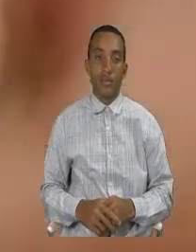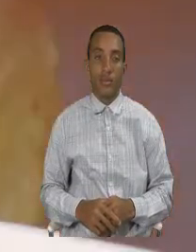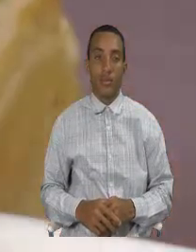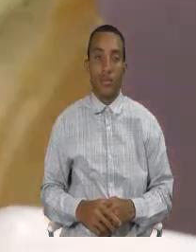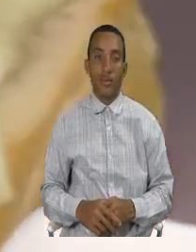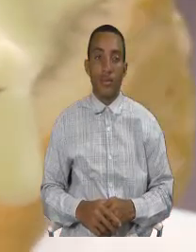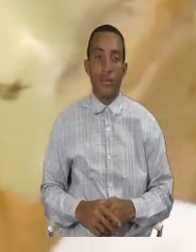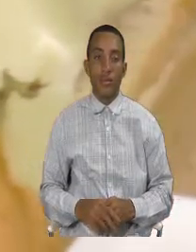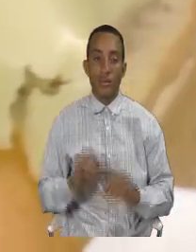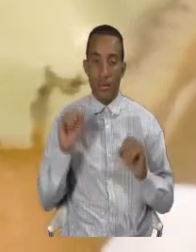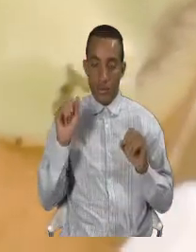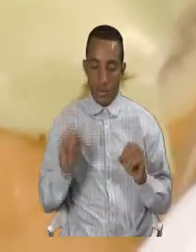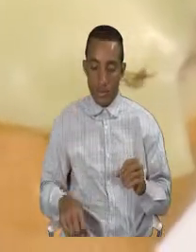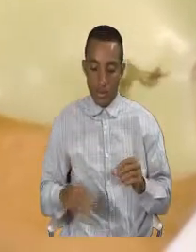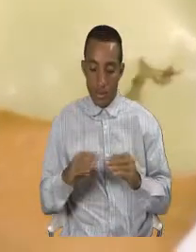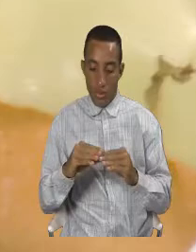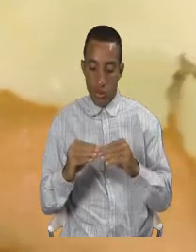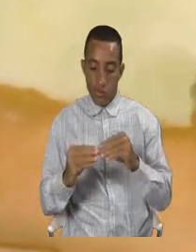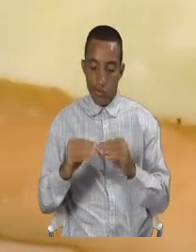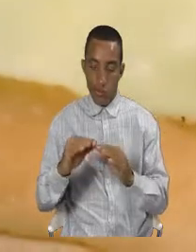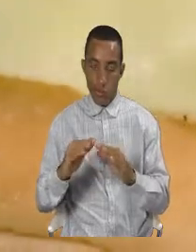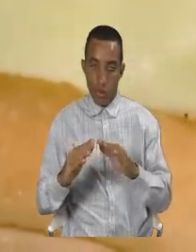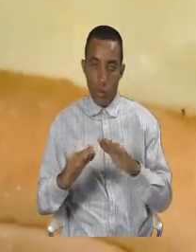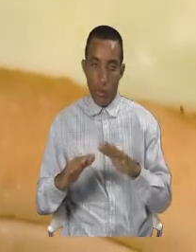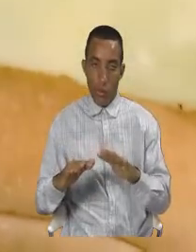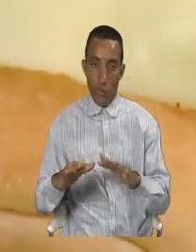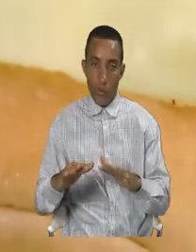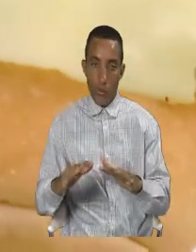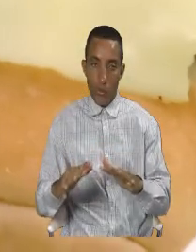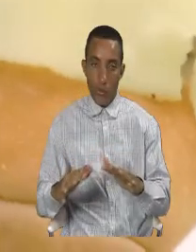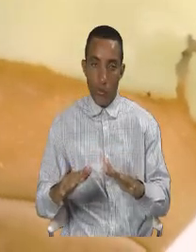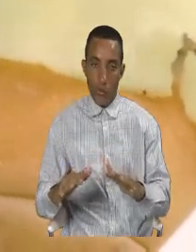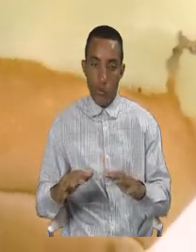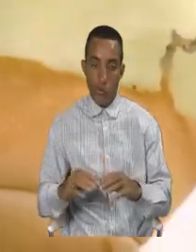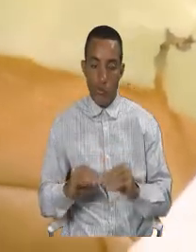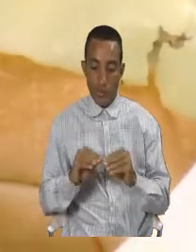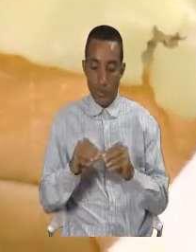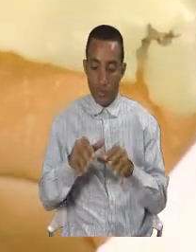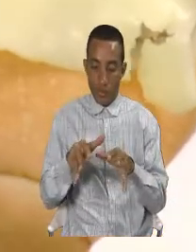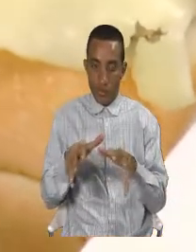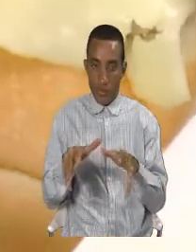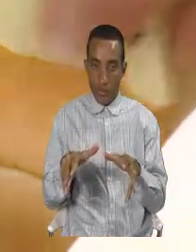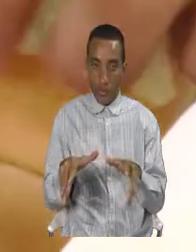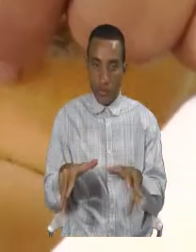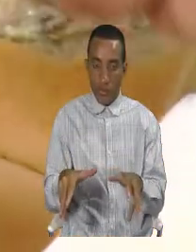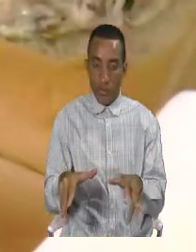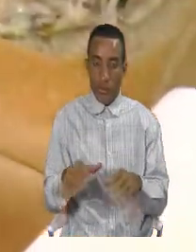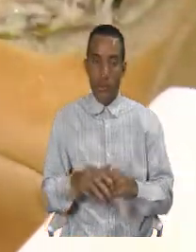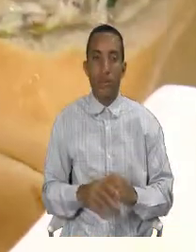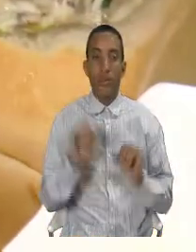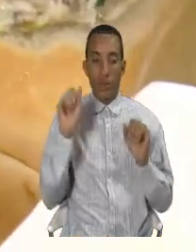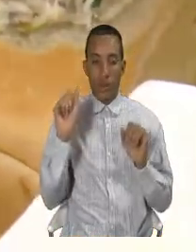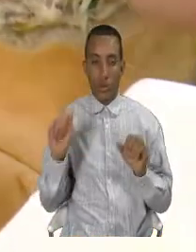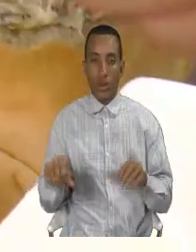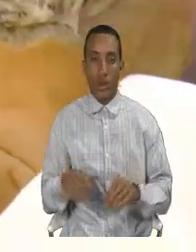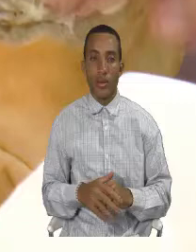Para que funda. Esto tiene que quedar, vamos a ponerle esta gruesita abajo por si.